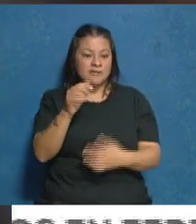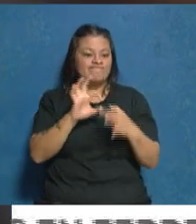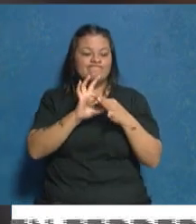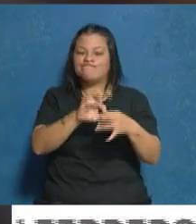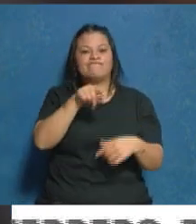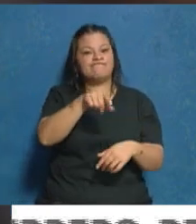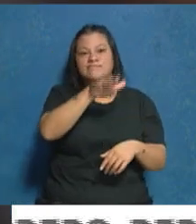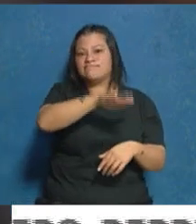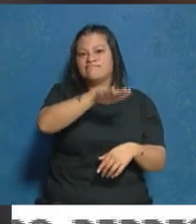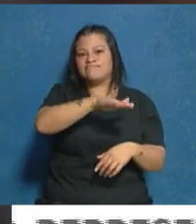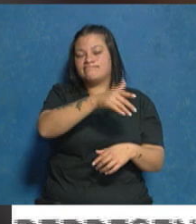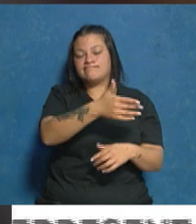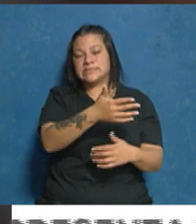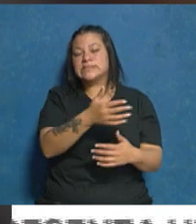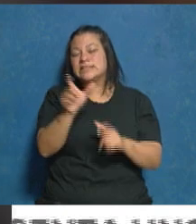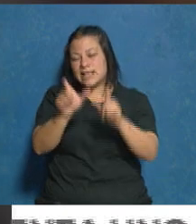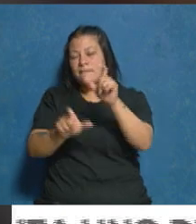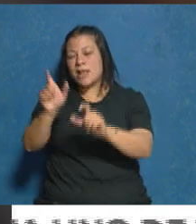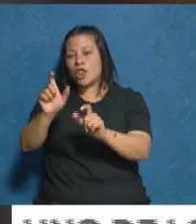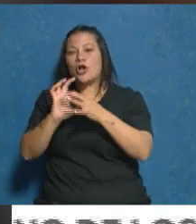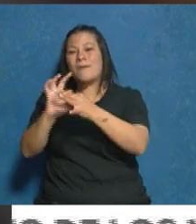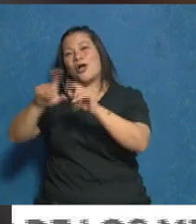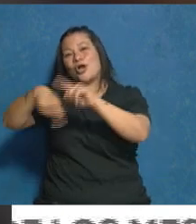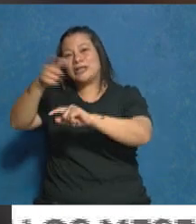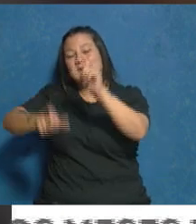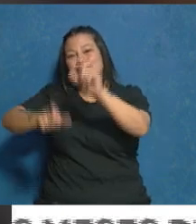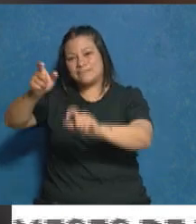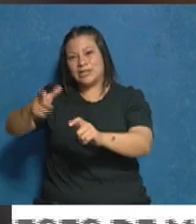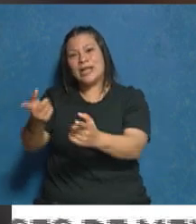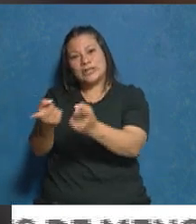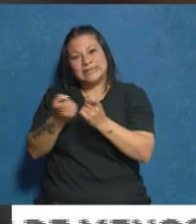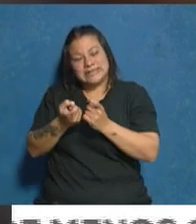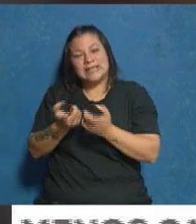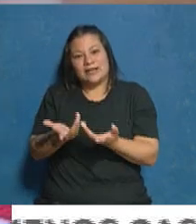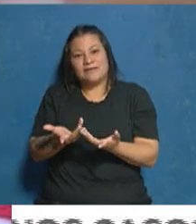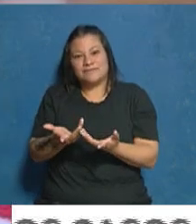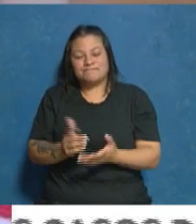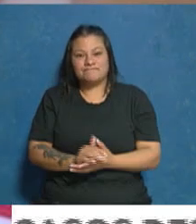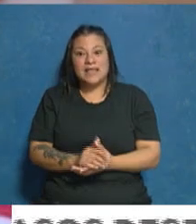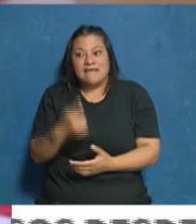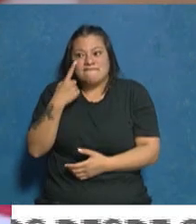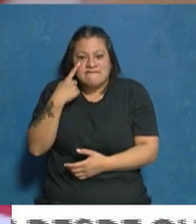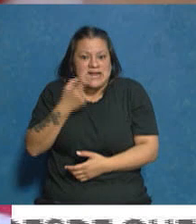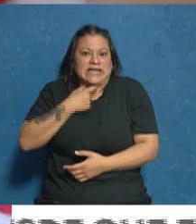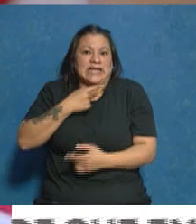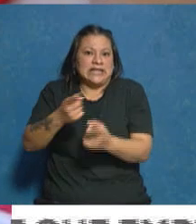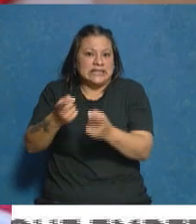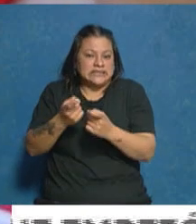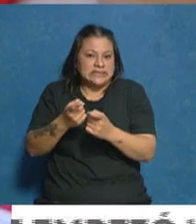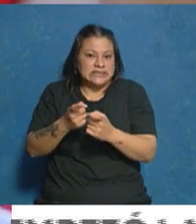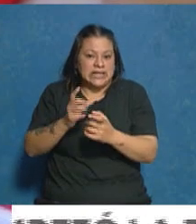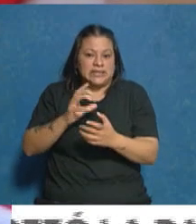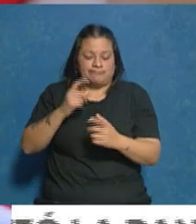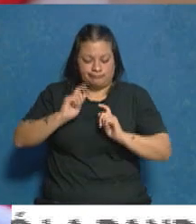Dante, seguramente que estas personas han podido ser compatibles con otros que lo necesitan y necesitan vivir y ser